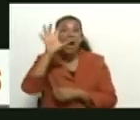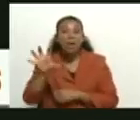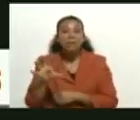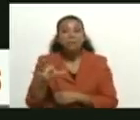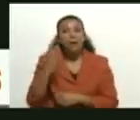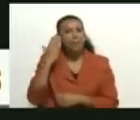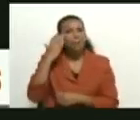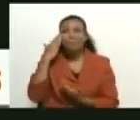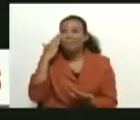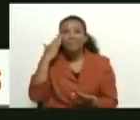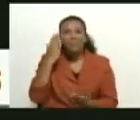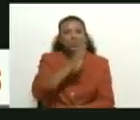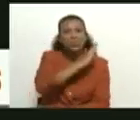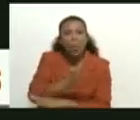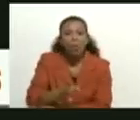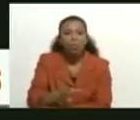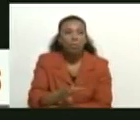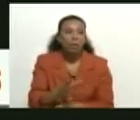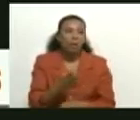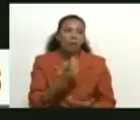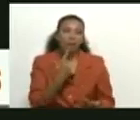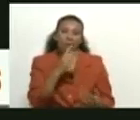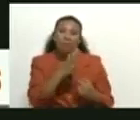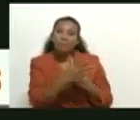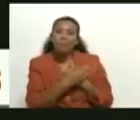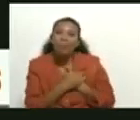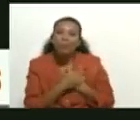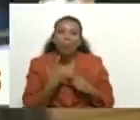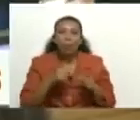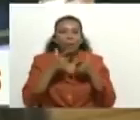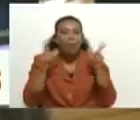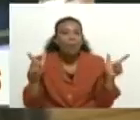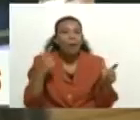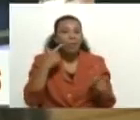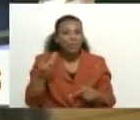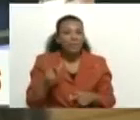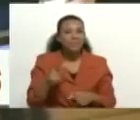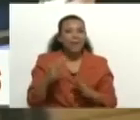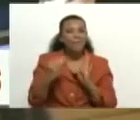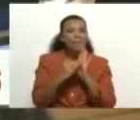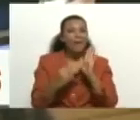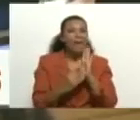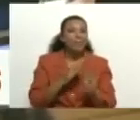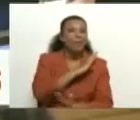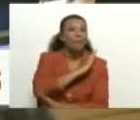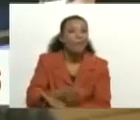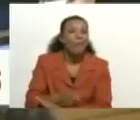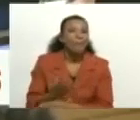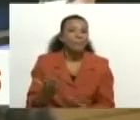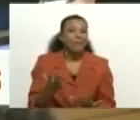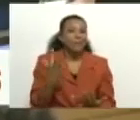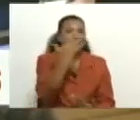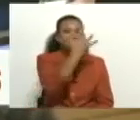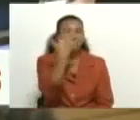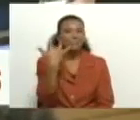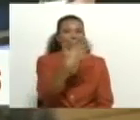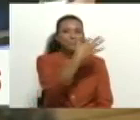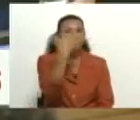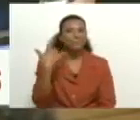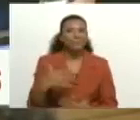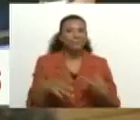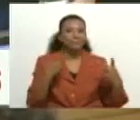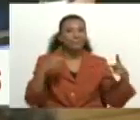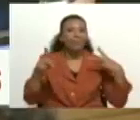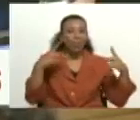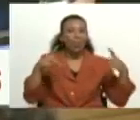veces sancionadores encubren con otro lenguaje lo que son medidas de coerción económica, lo que son medidas de presión